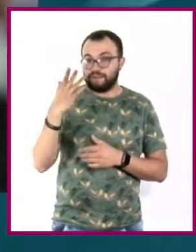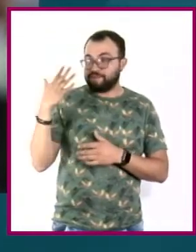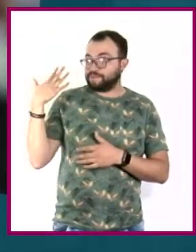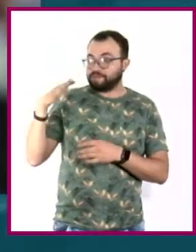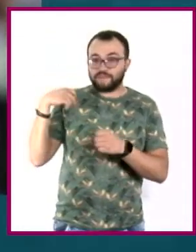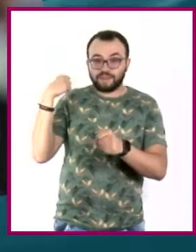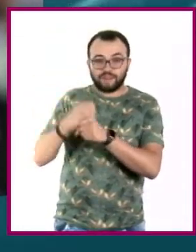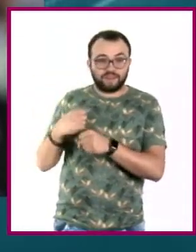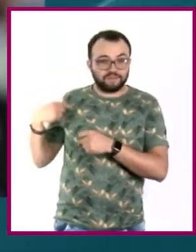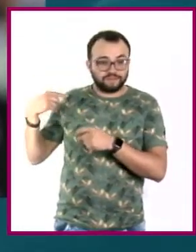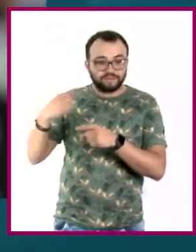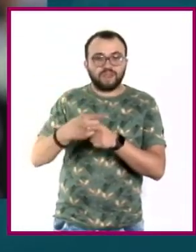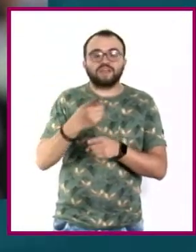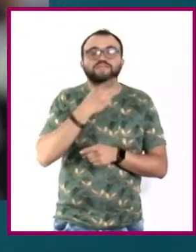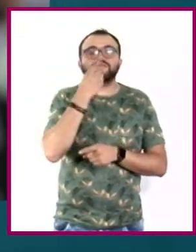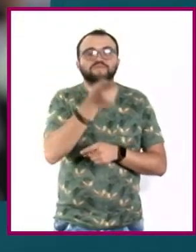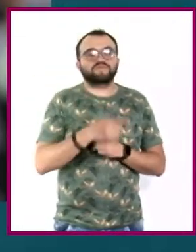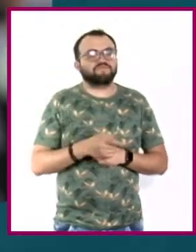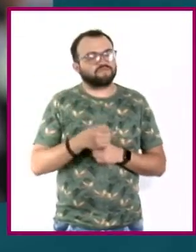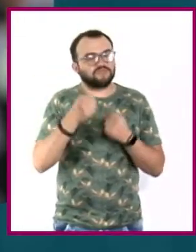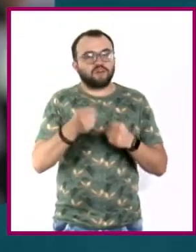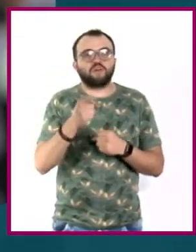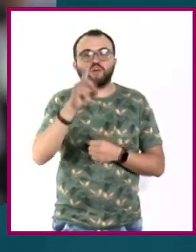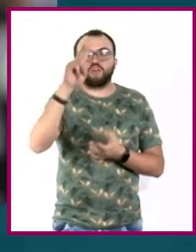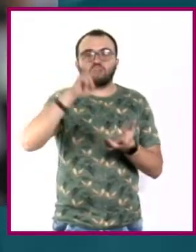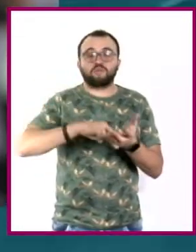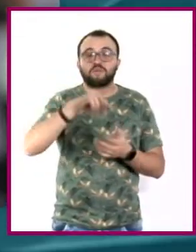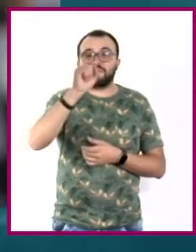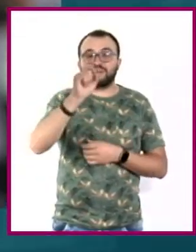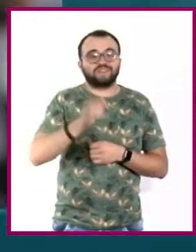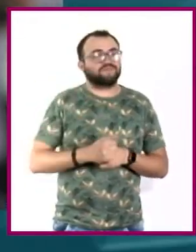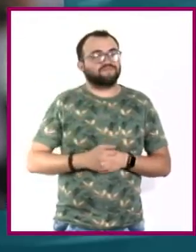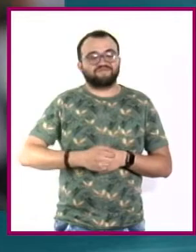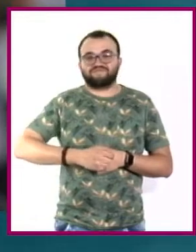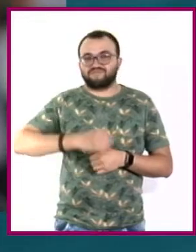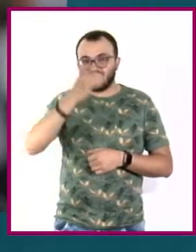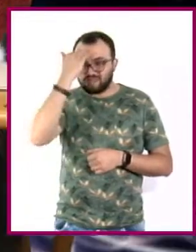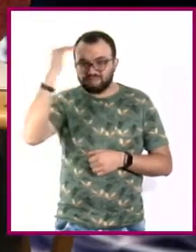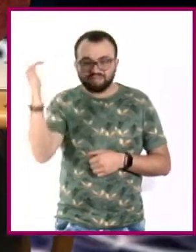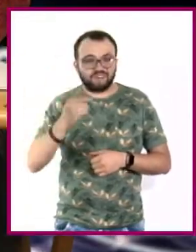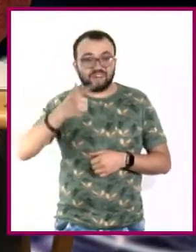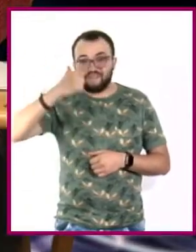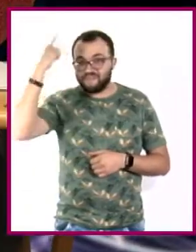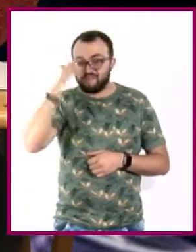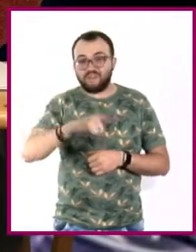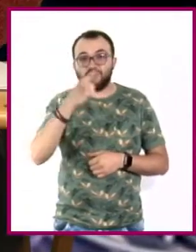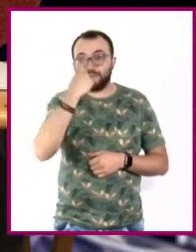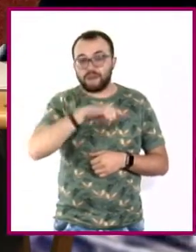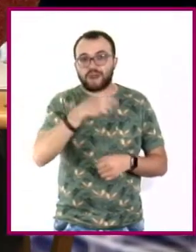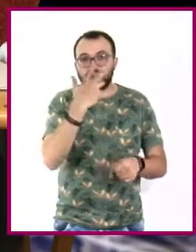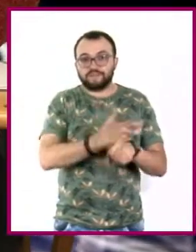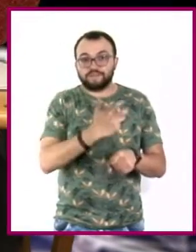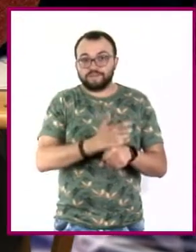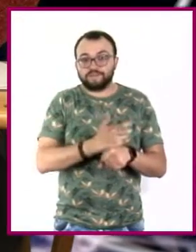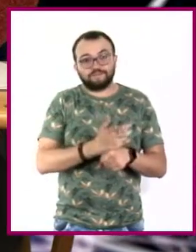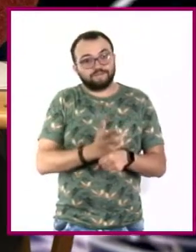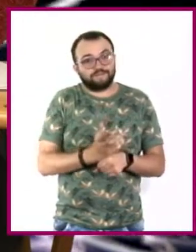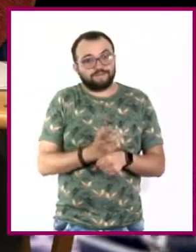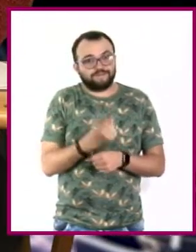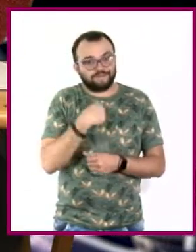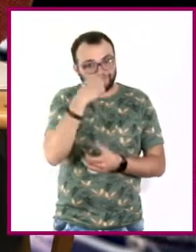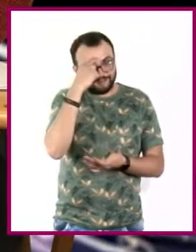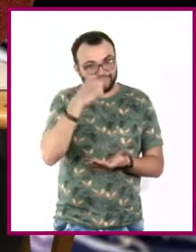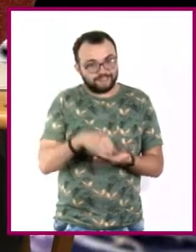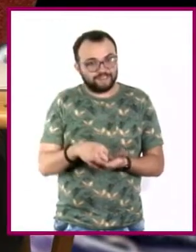años predijo que el 2020 sería un año terrible para Estados Unidos. Supongo que después de todo lo que hemos